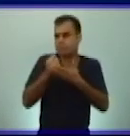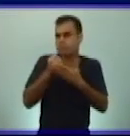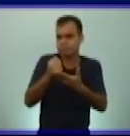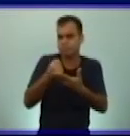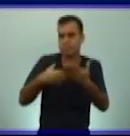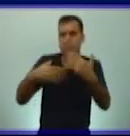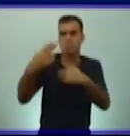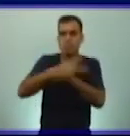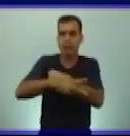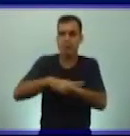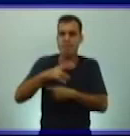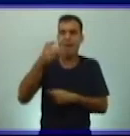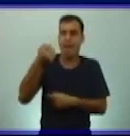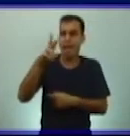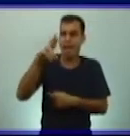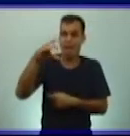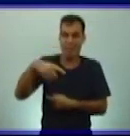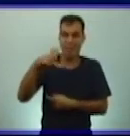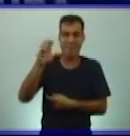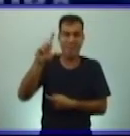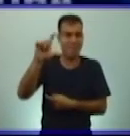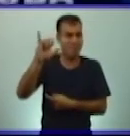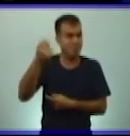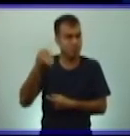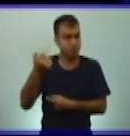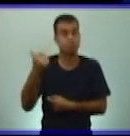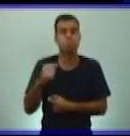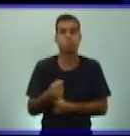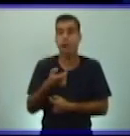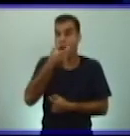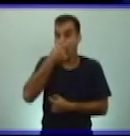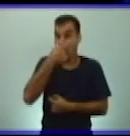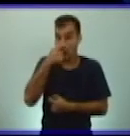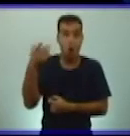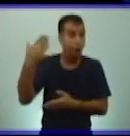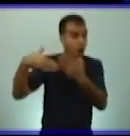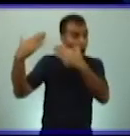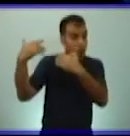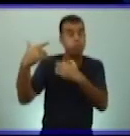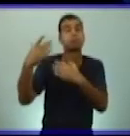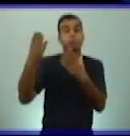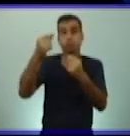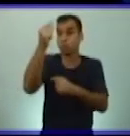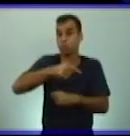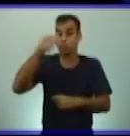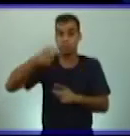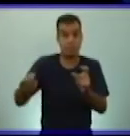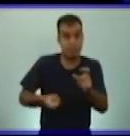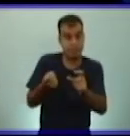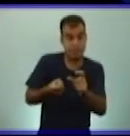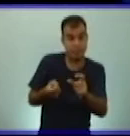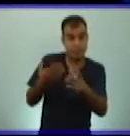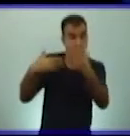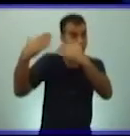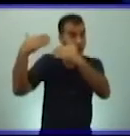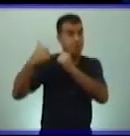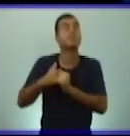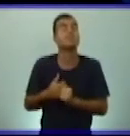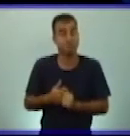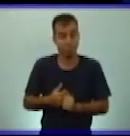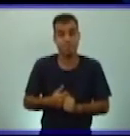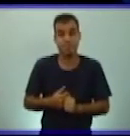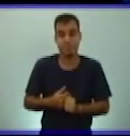ayuda militar en armas. A Angola llegaron muchos de los nietos de los que de allí fueron extraídos a la fuerza para